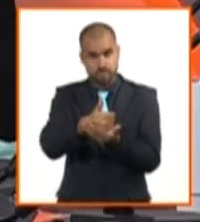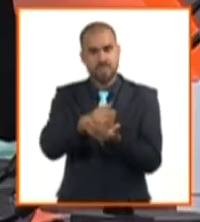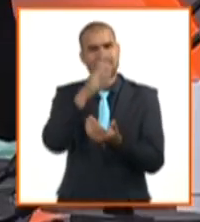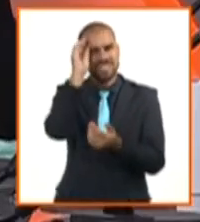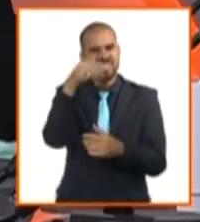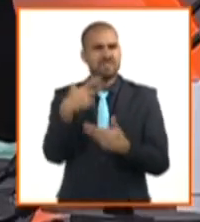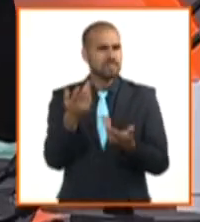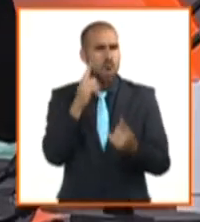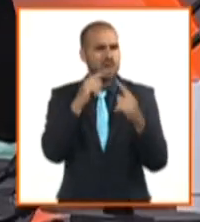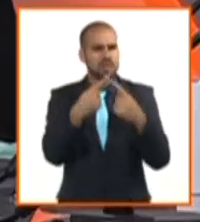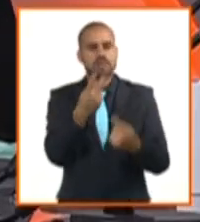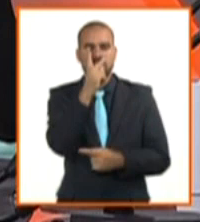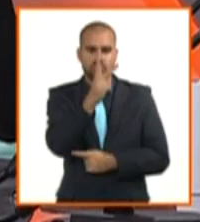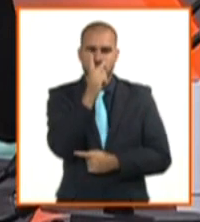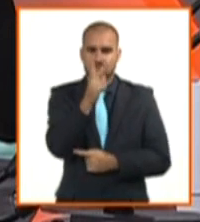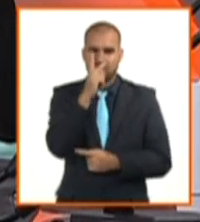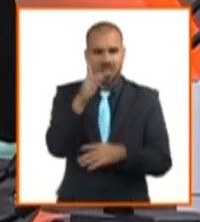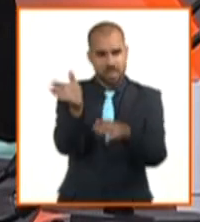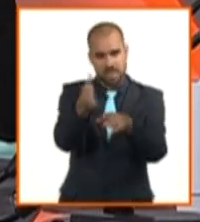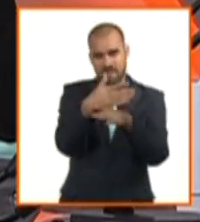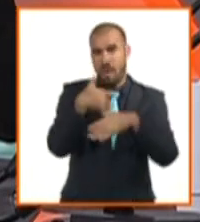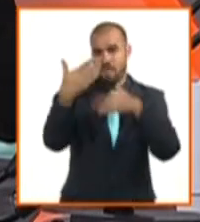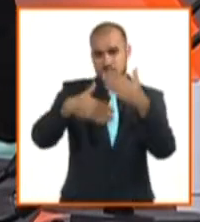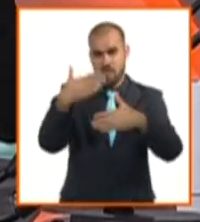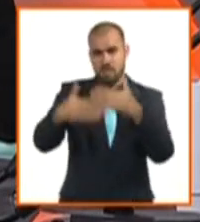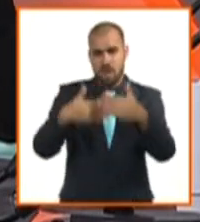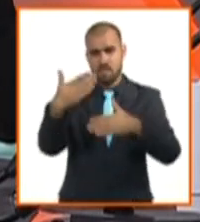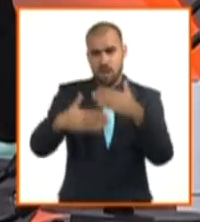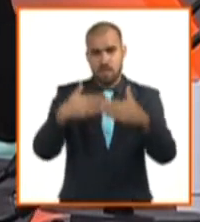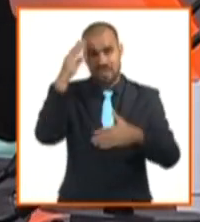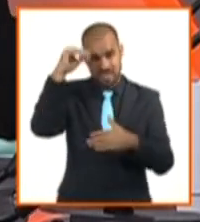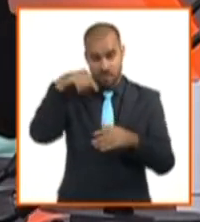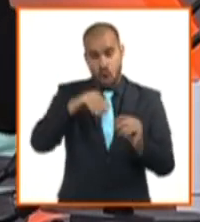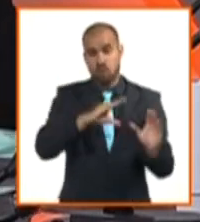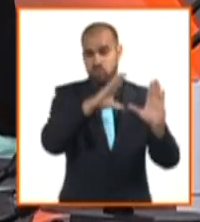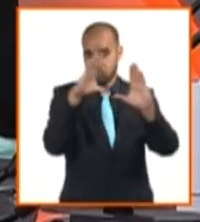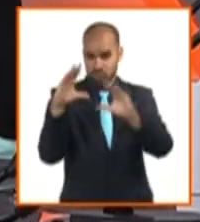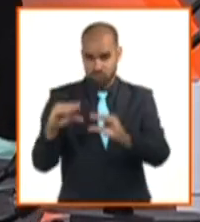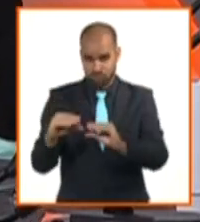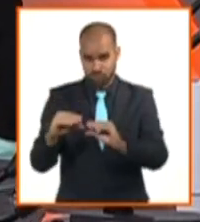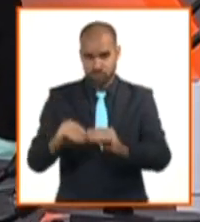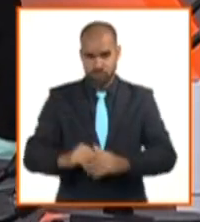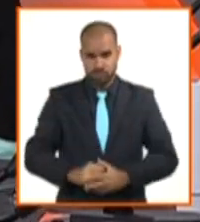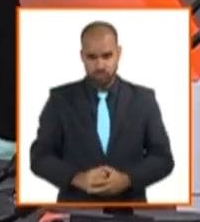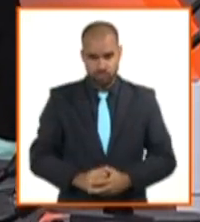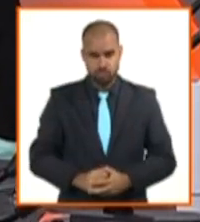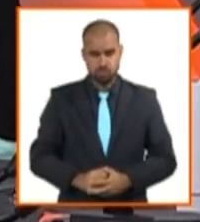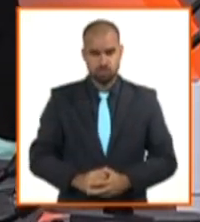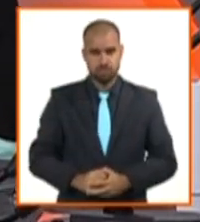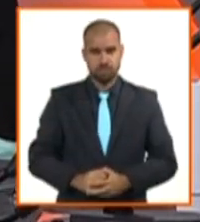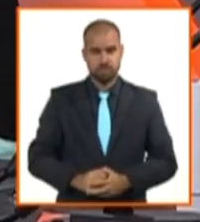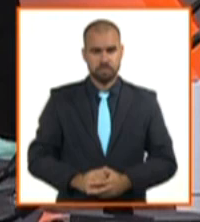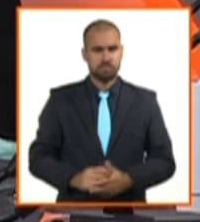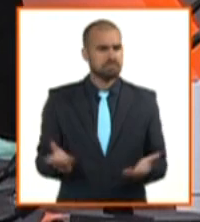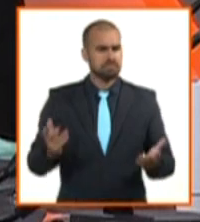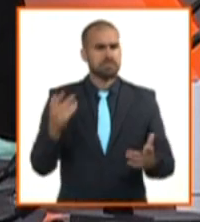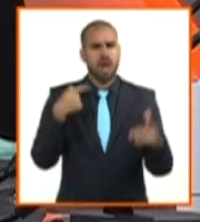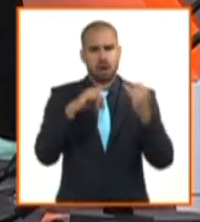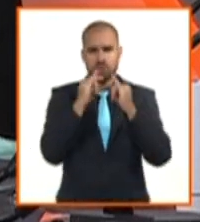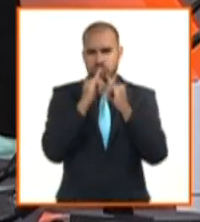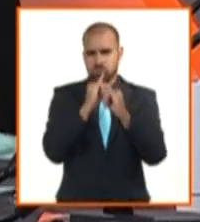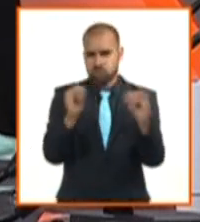a las diferentes situaciones que se han presentado durante el día de hoy en la habana así que tendremos información de primera mano